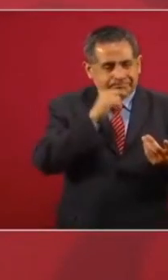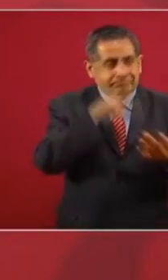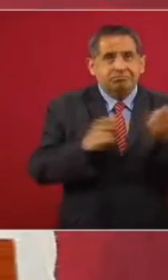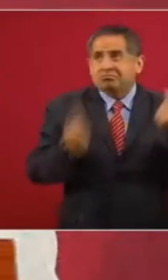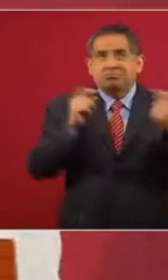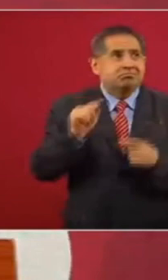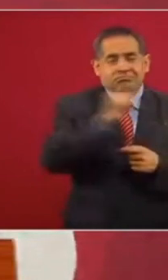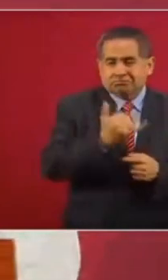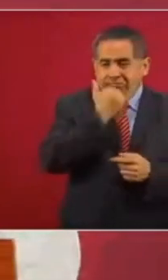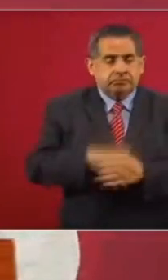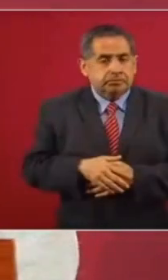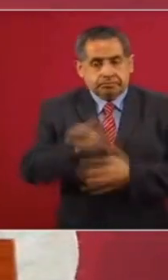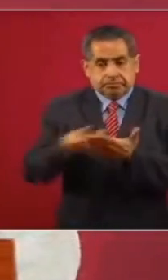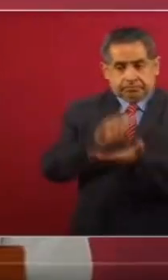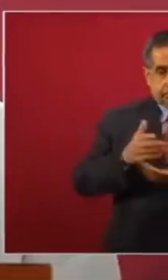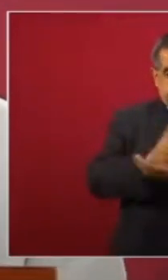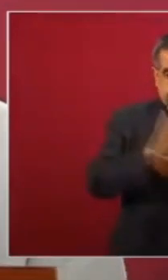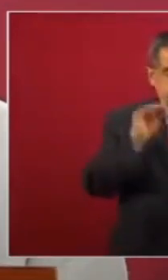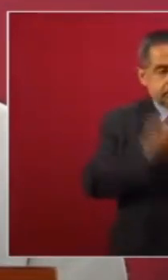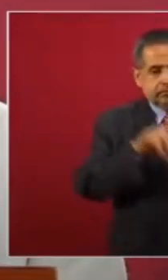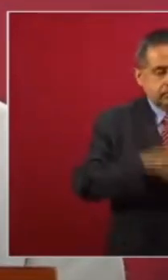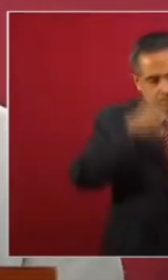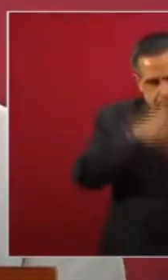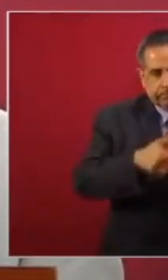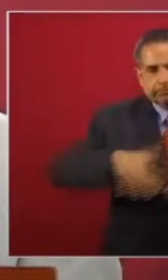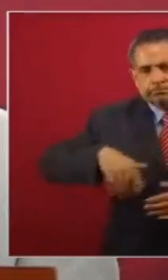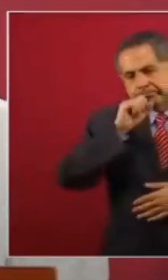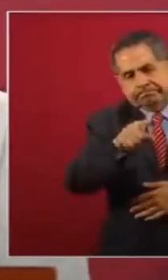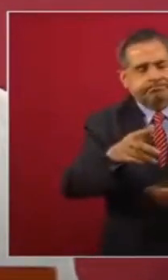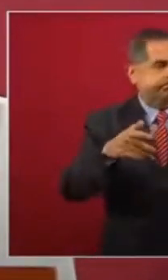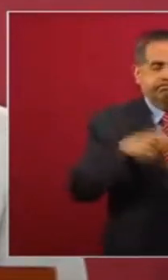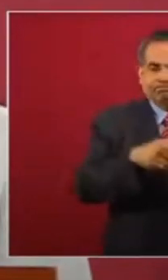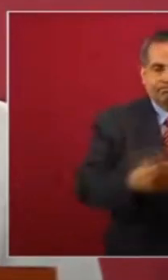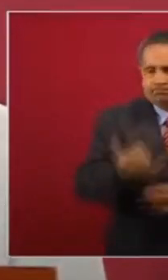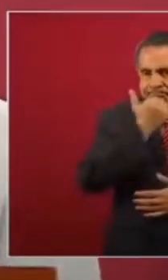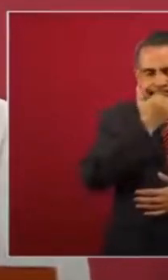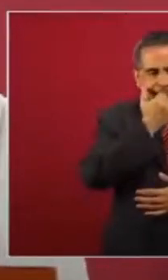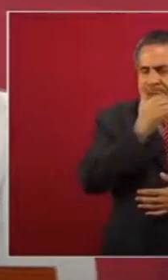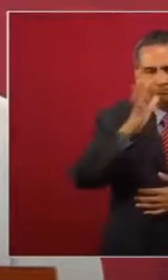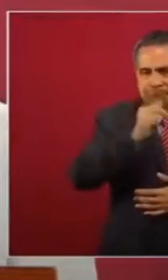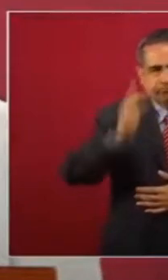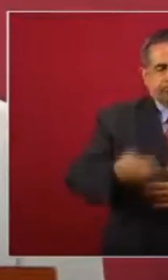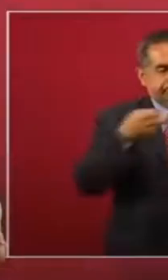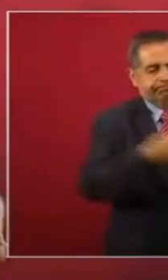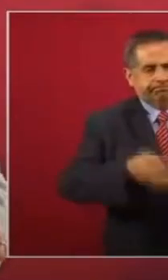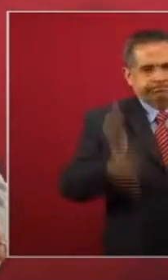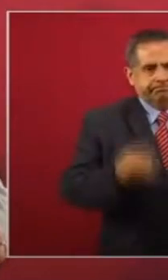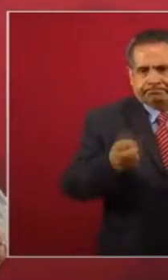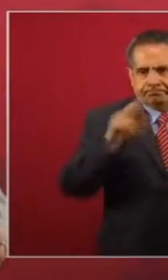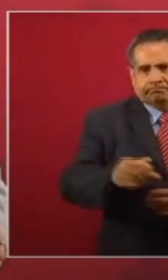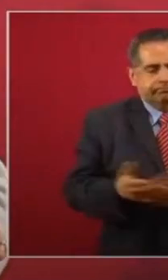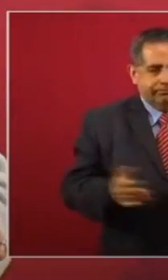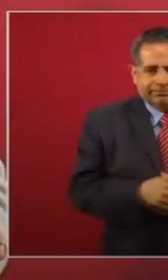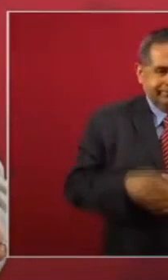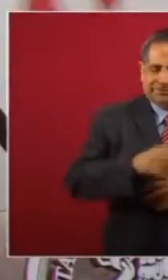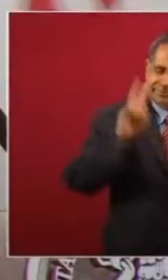todavía. Y en la ley de acceso también tenemos detectado lo que acabas de señalar. Esto es verdaderamente inaceptable, porque es uno de los